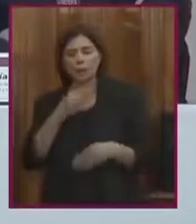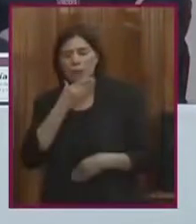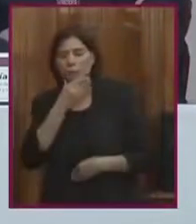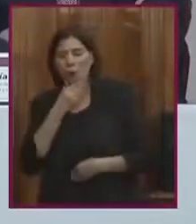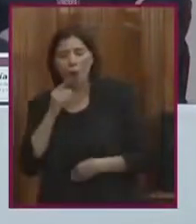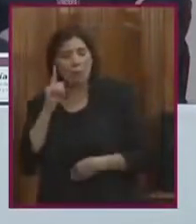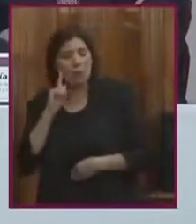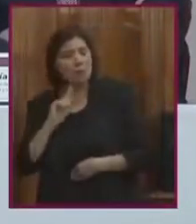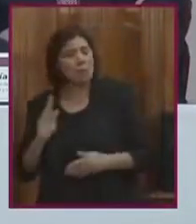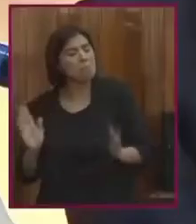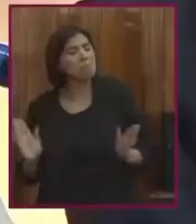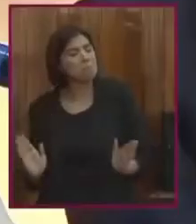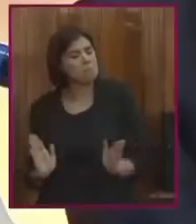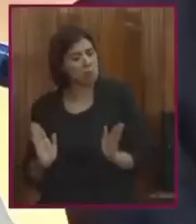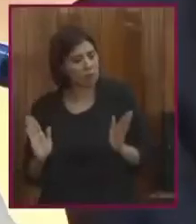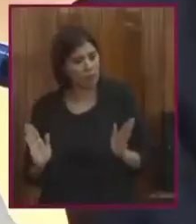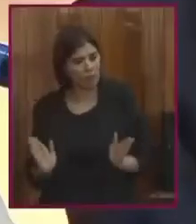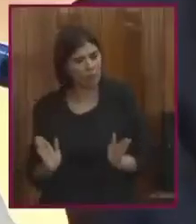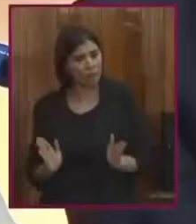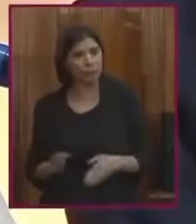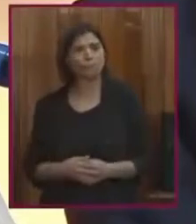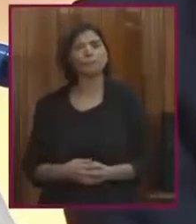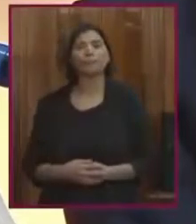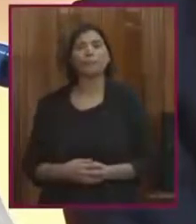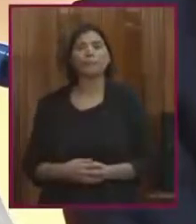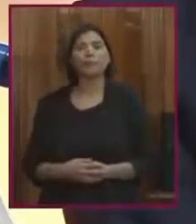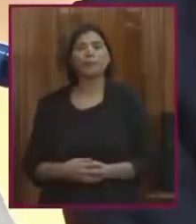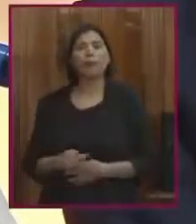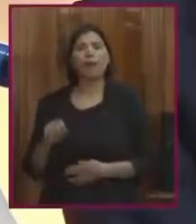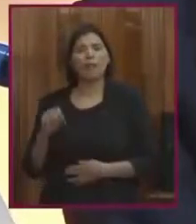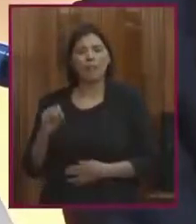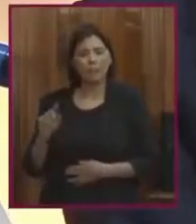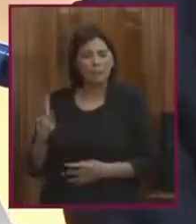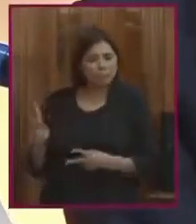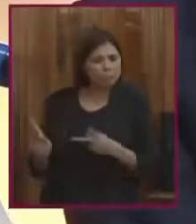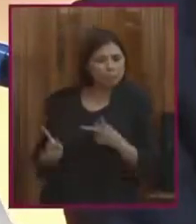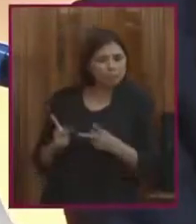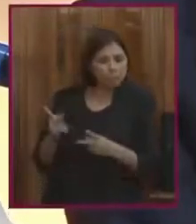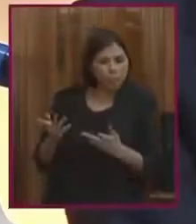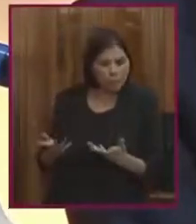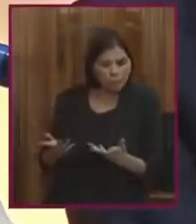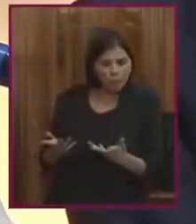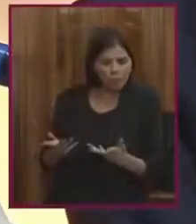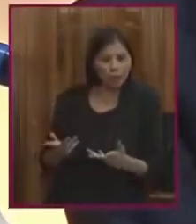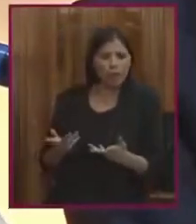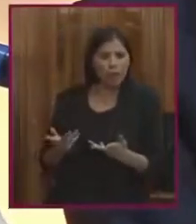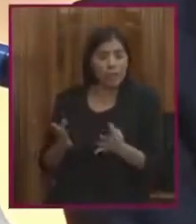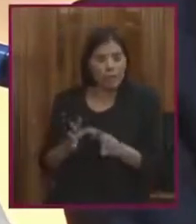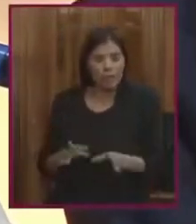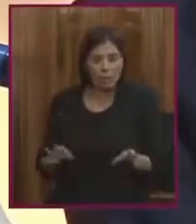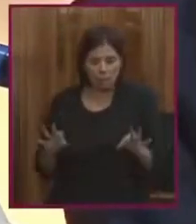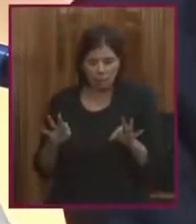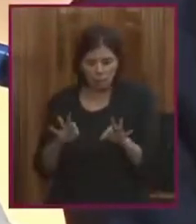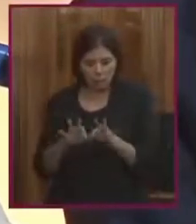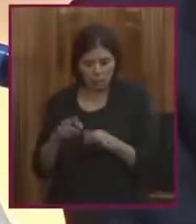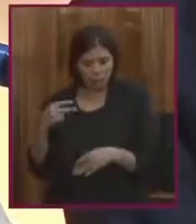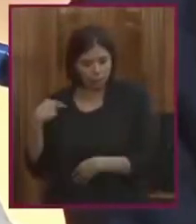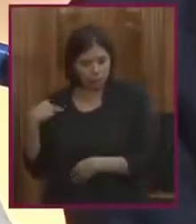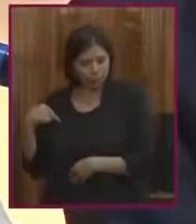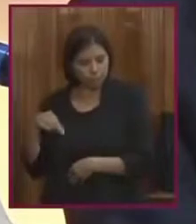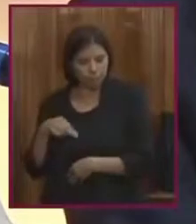empujaron. Entonces, en esa otra consulta es central. Vamos a arrancarnos con